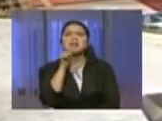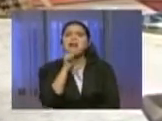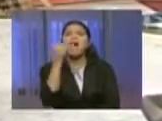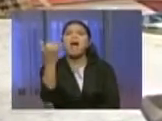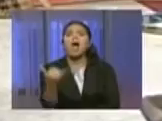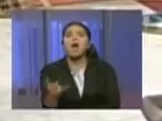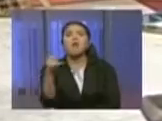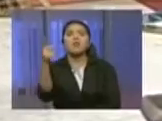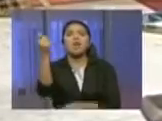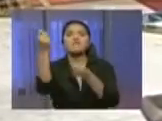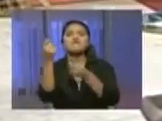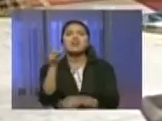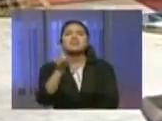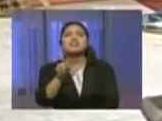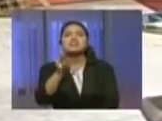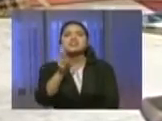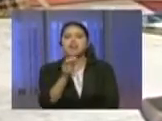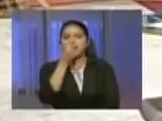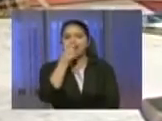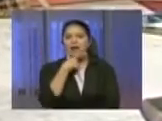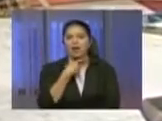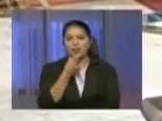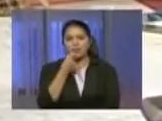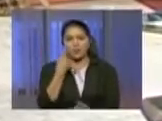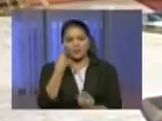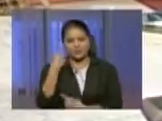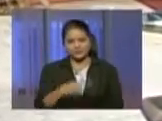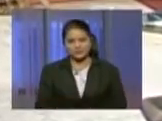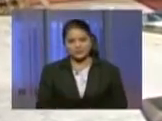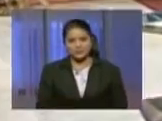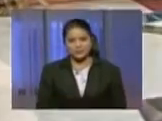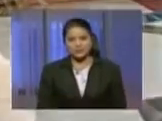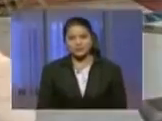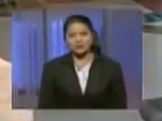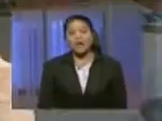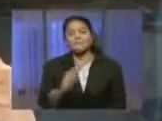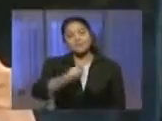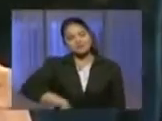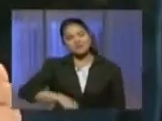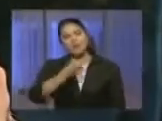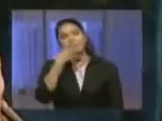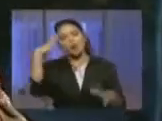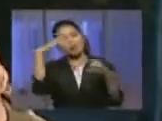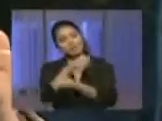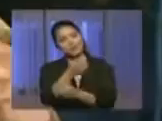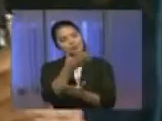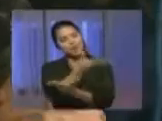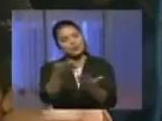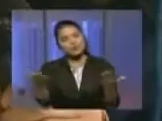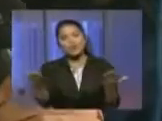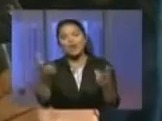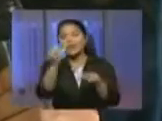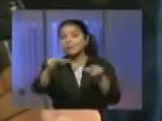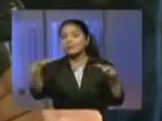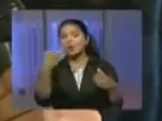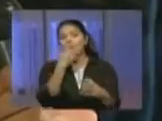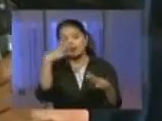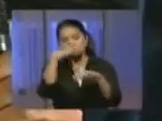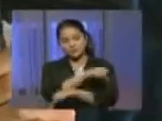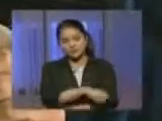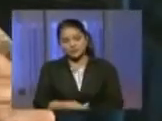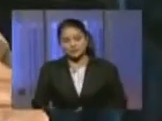Ricardo Molina adelante presidente buenas noches y buenas noches a todas y todos ustedes sabe